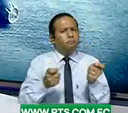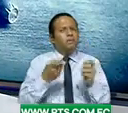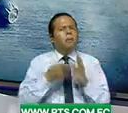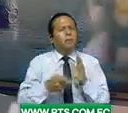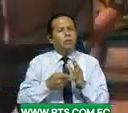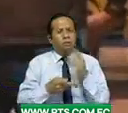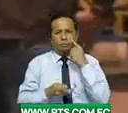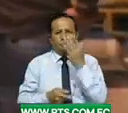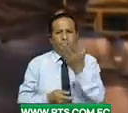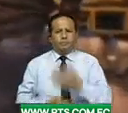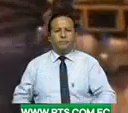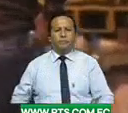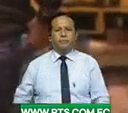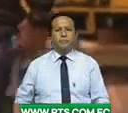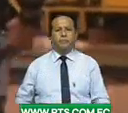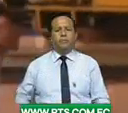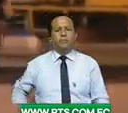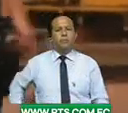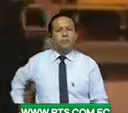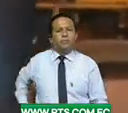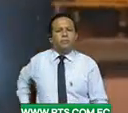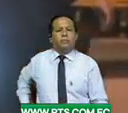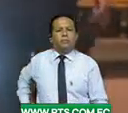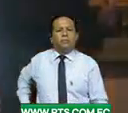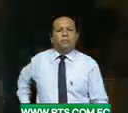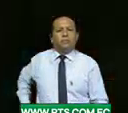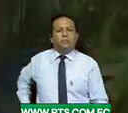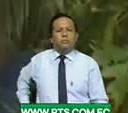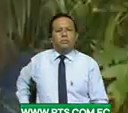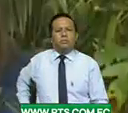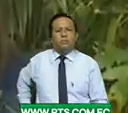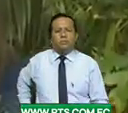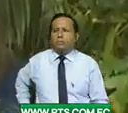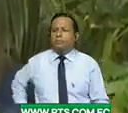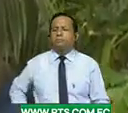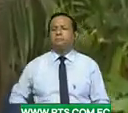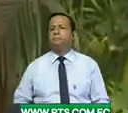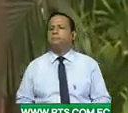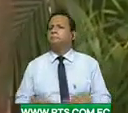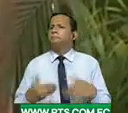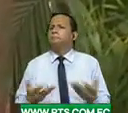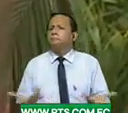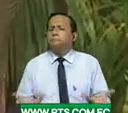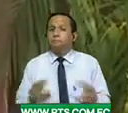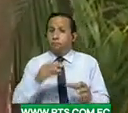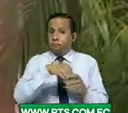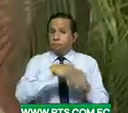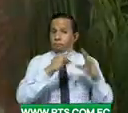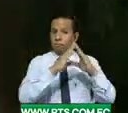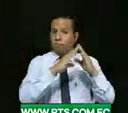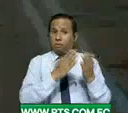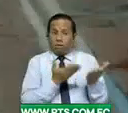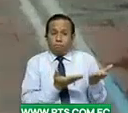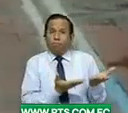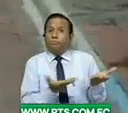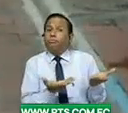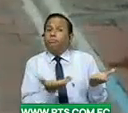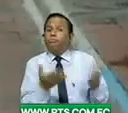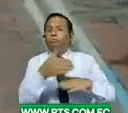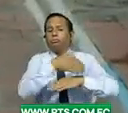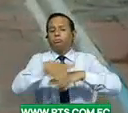Se trató de un triple crimen registrado dentro de este domicilio, ubicado en las calles 50 y